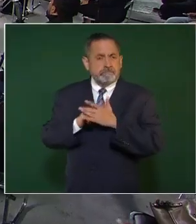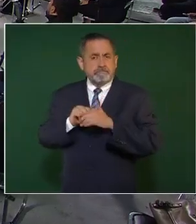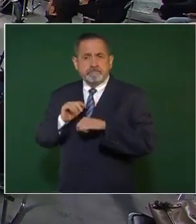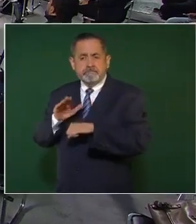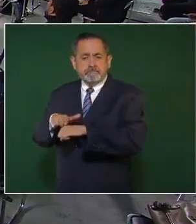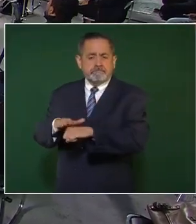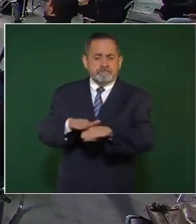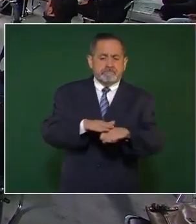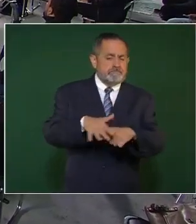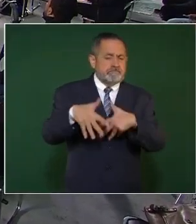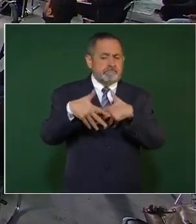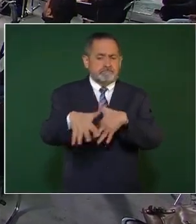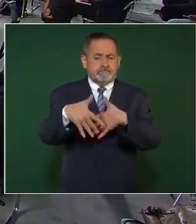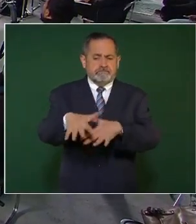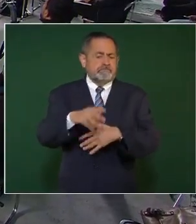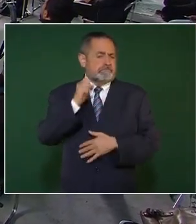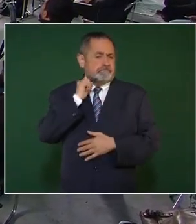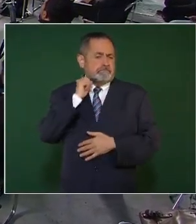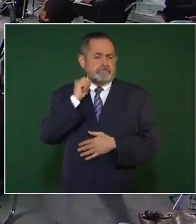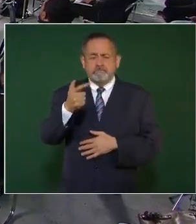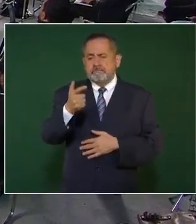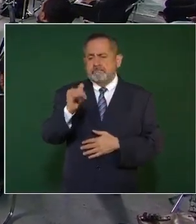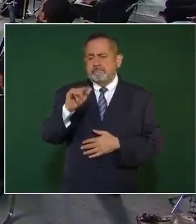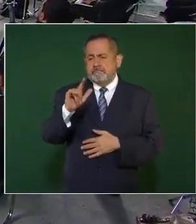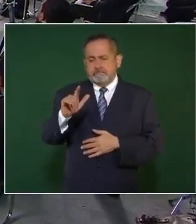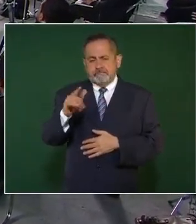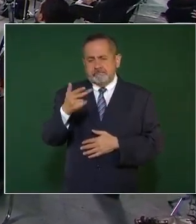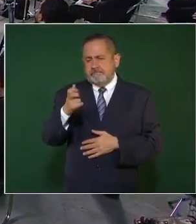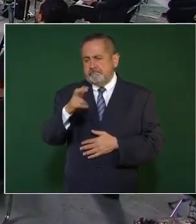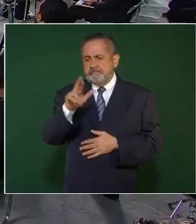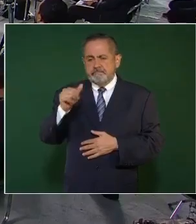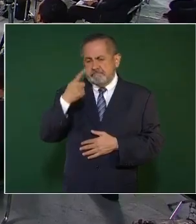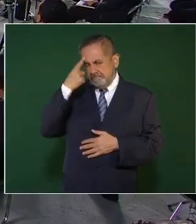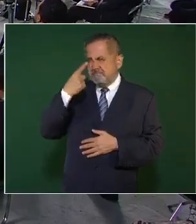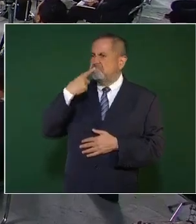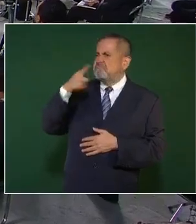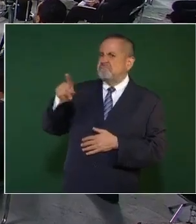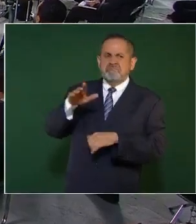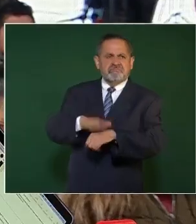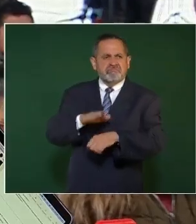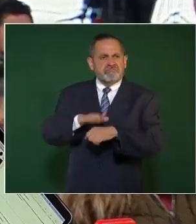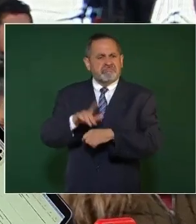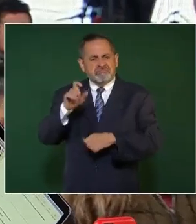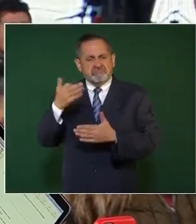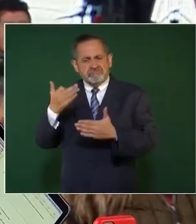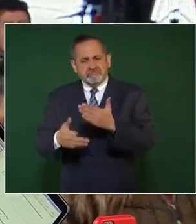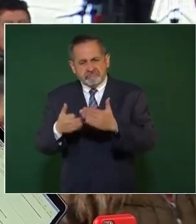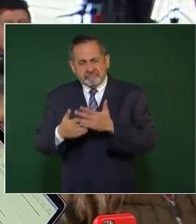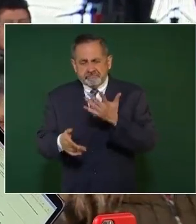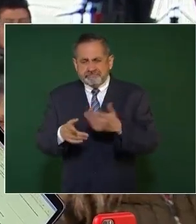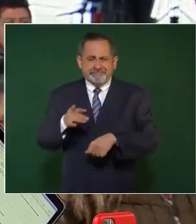una marcha por parte del senador Gilberto Herrera para poder denunciar que faltaba agua allá. Sin embargo, lo